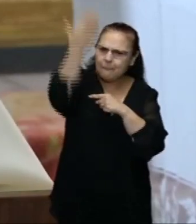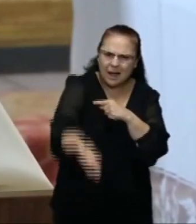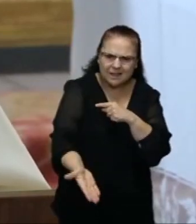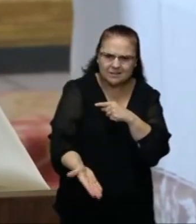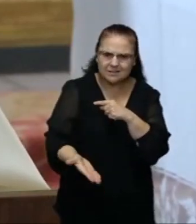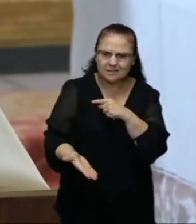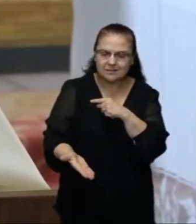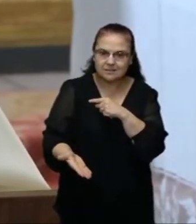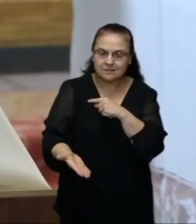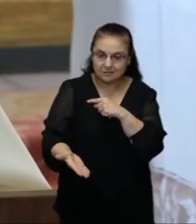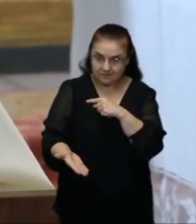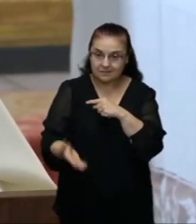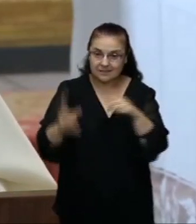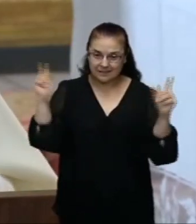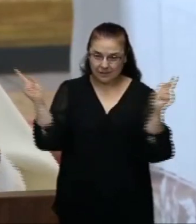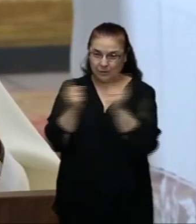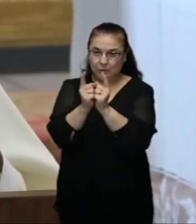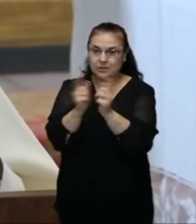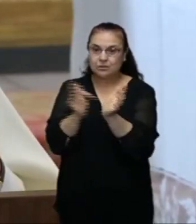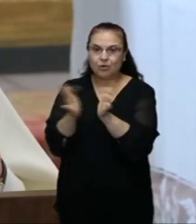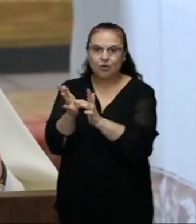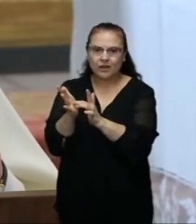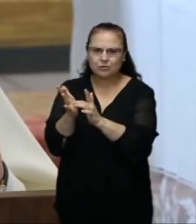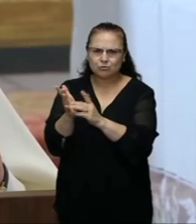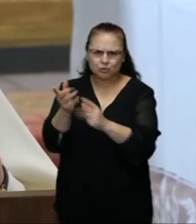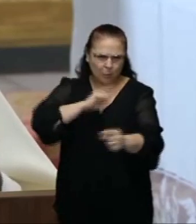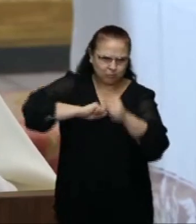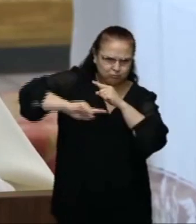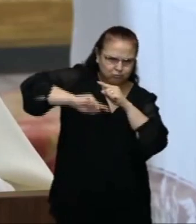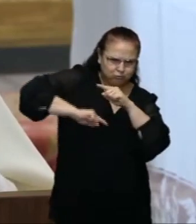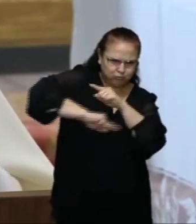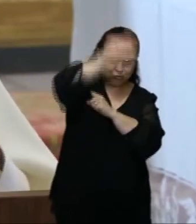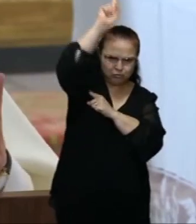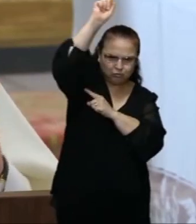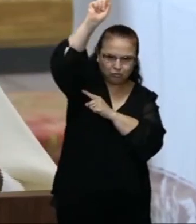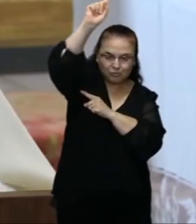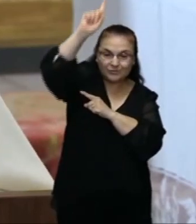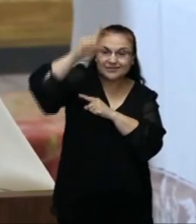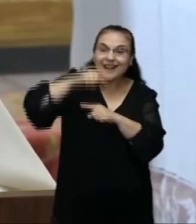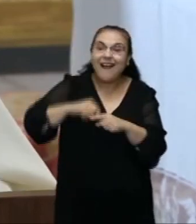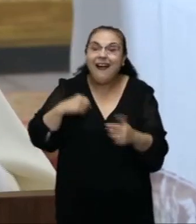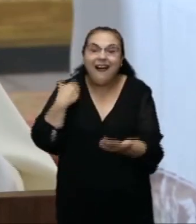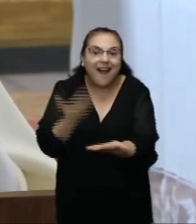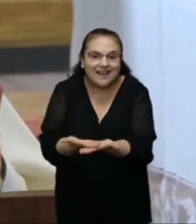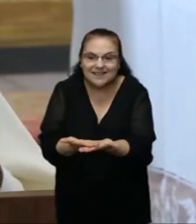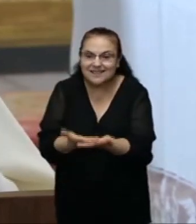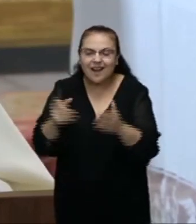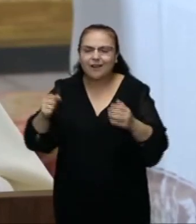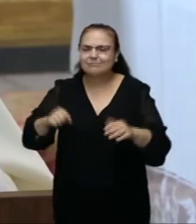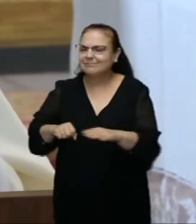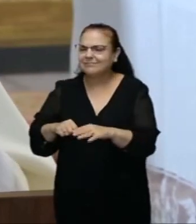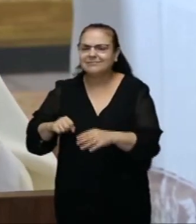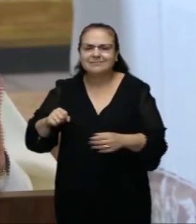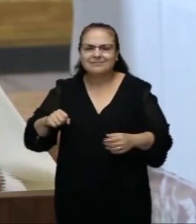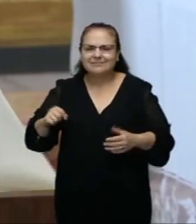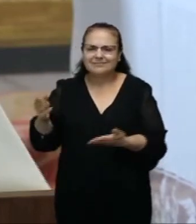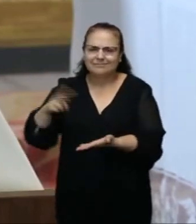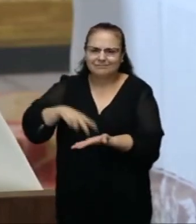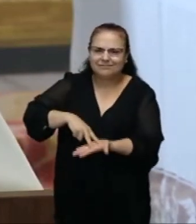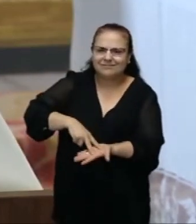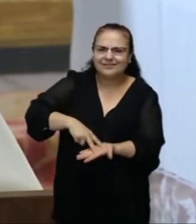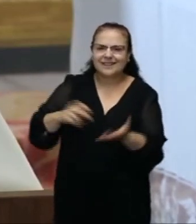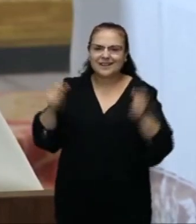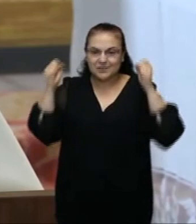Jesús nos dispara, por decirlo de alguna manera, a la resurrección, al gozo, a la